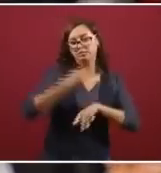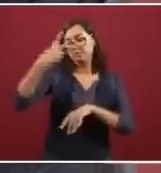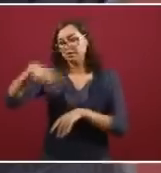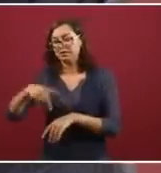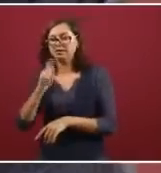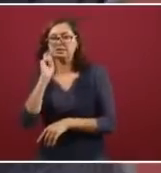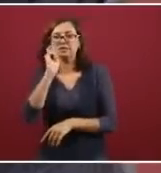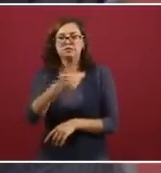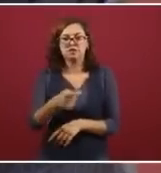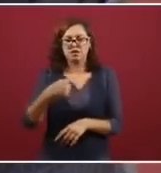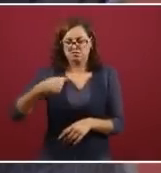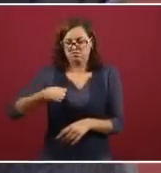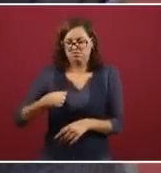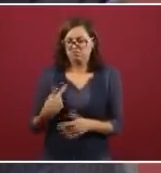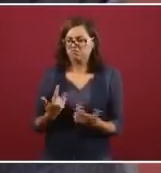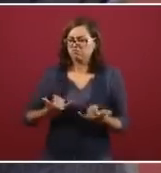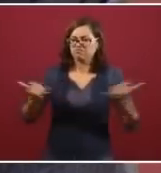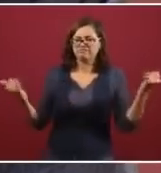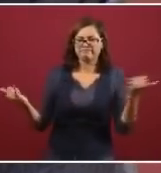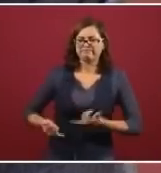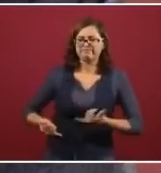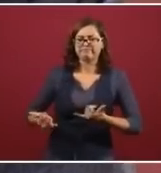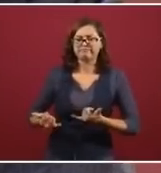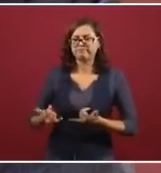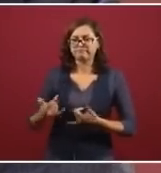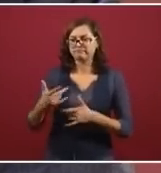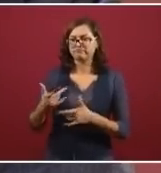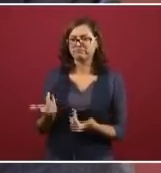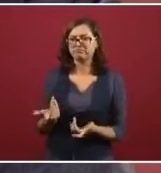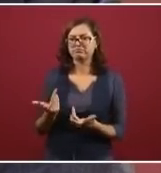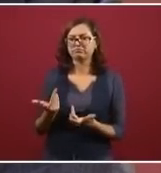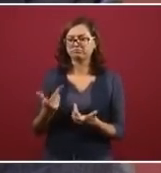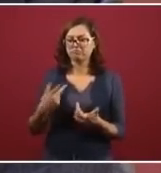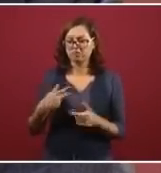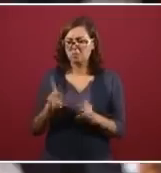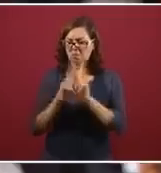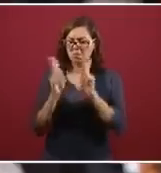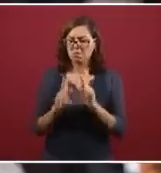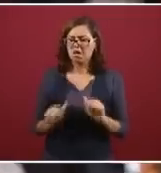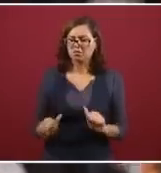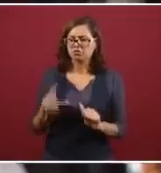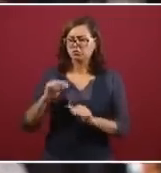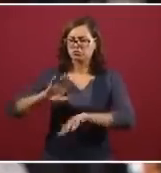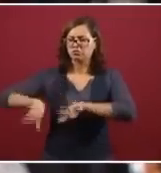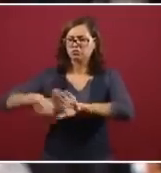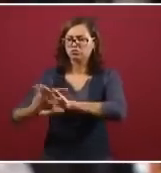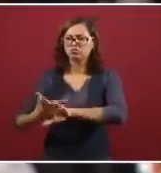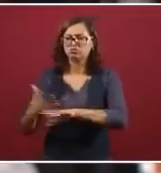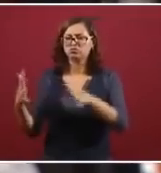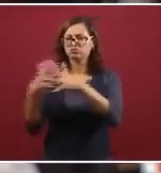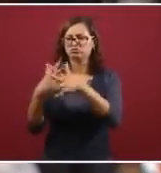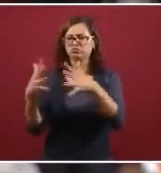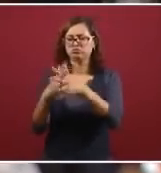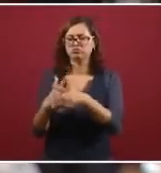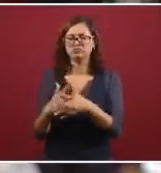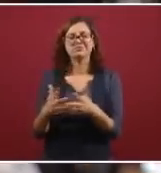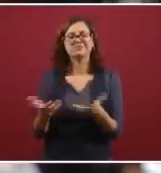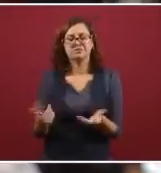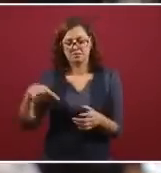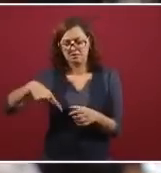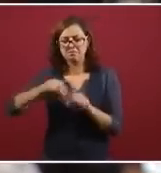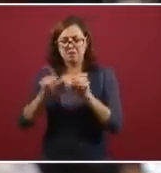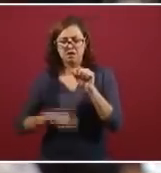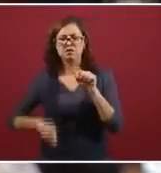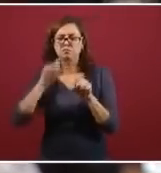desobediencia civil, en donde plantea pues la resistencia pacífica que también ha sido utilizada en nuestro